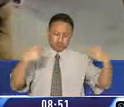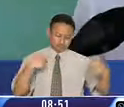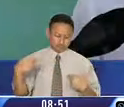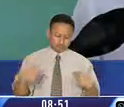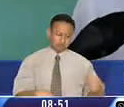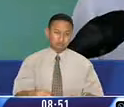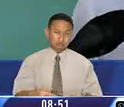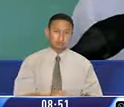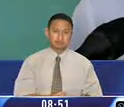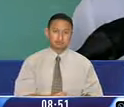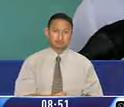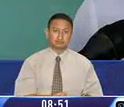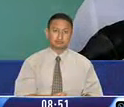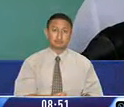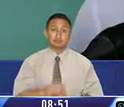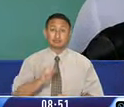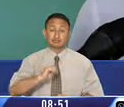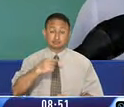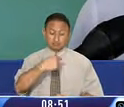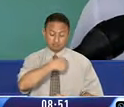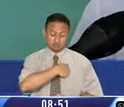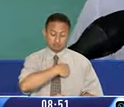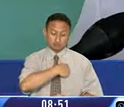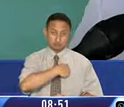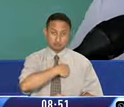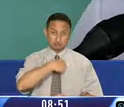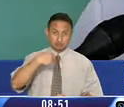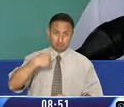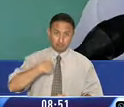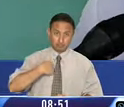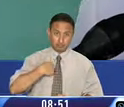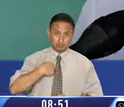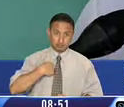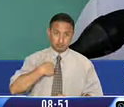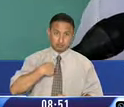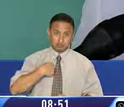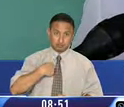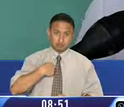balísticos. Presentaba lesiones en tórax anterior, lo que sería el pecho, y